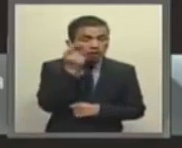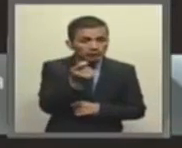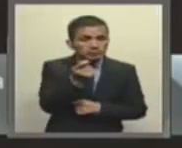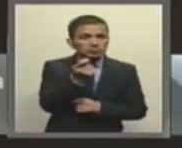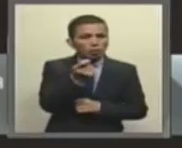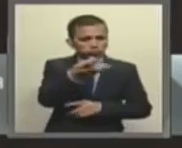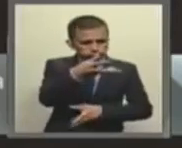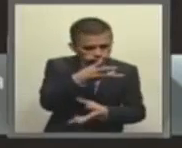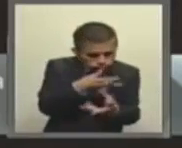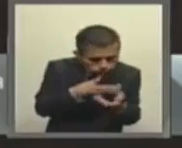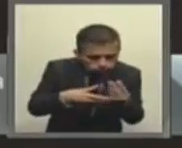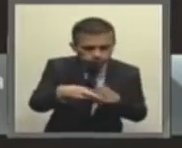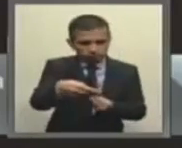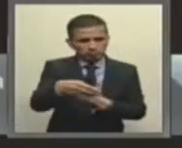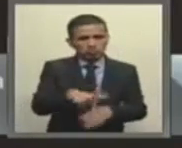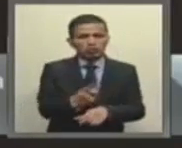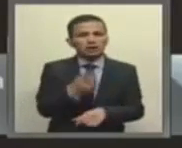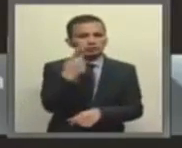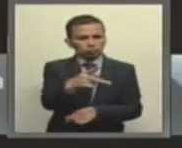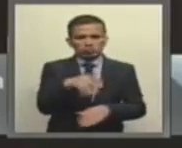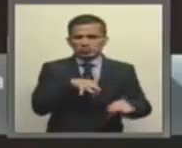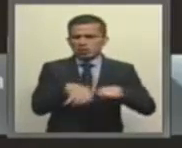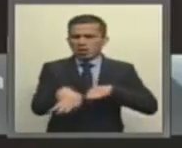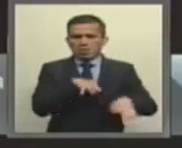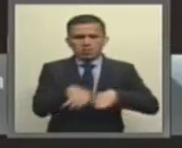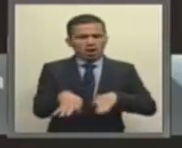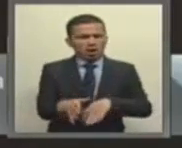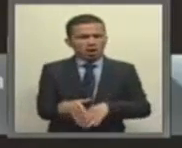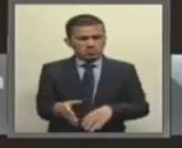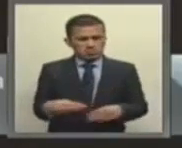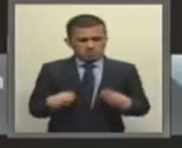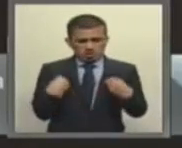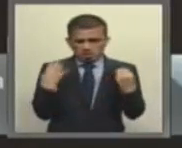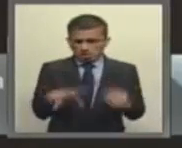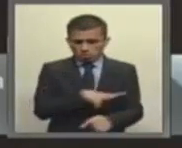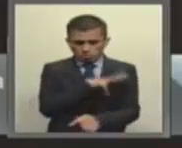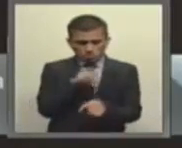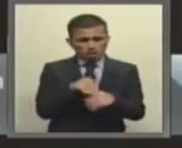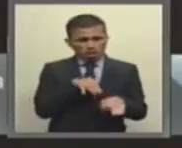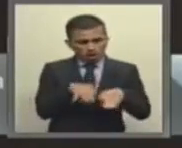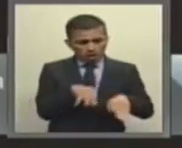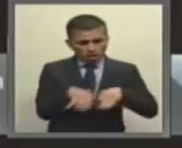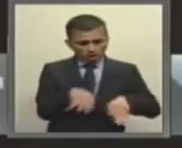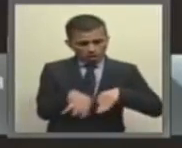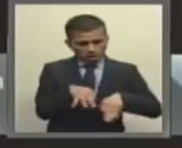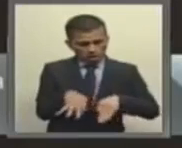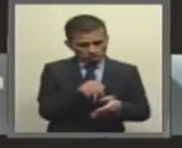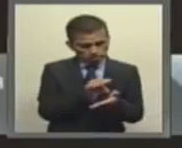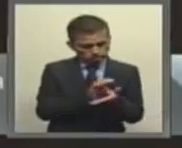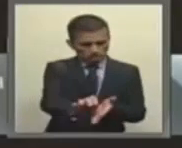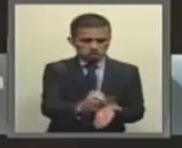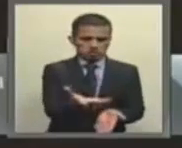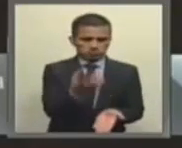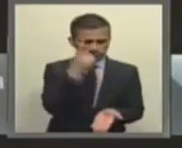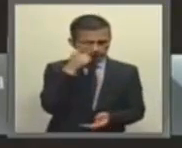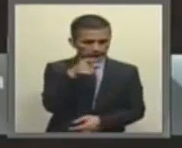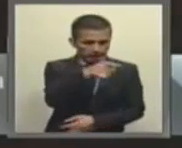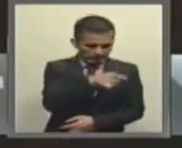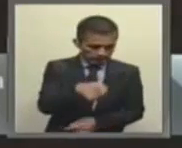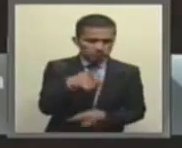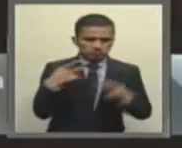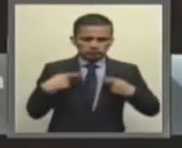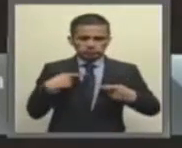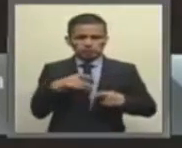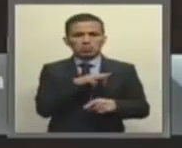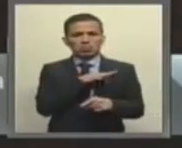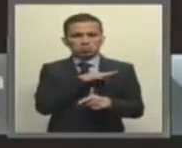el esfuerzo constante de toda una vida, para que la persona que se beneficie de ella